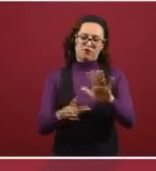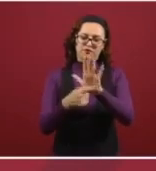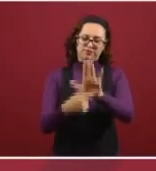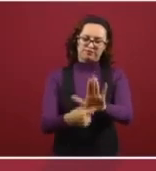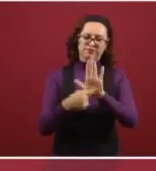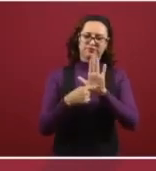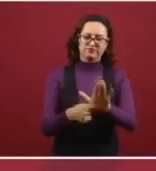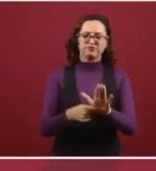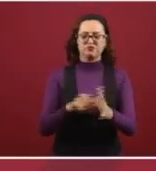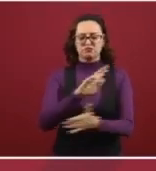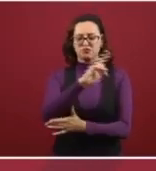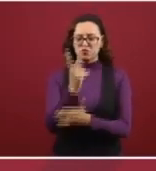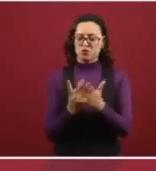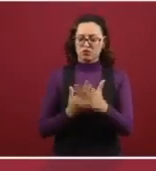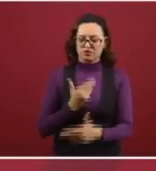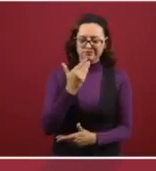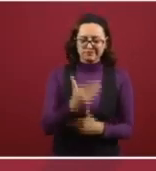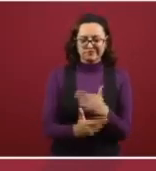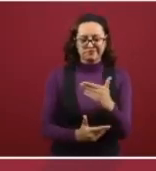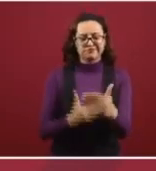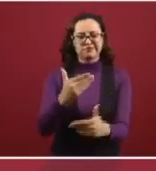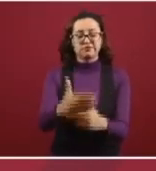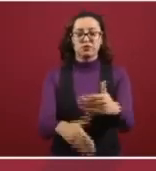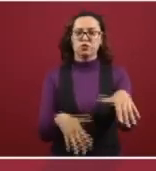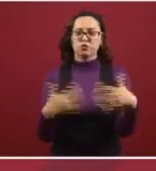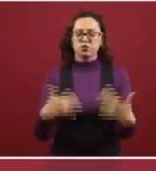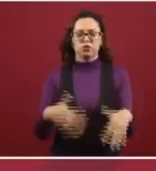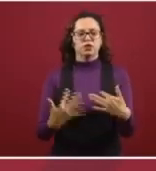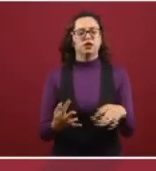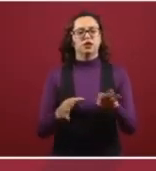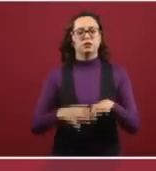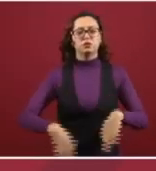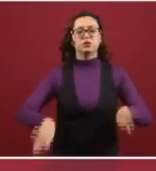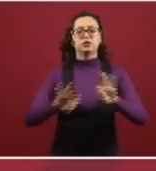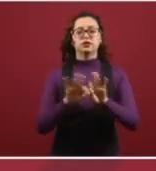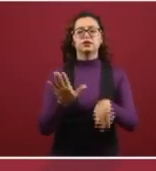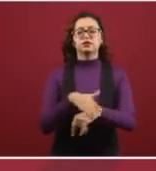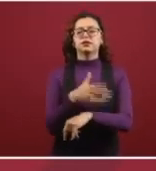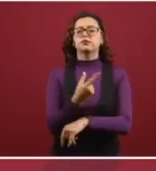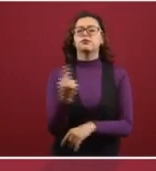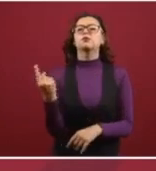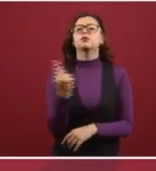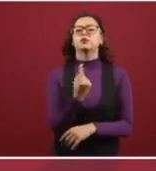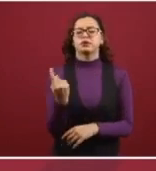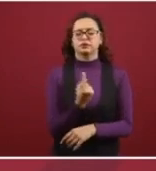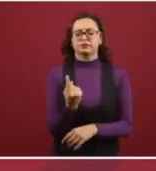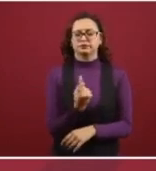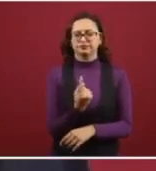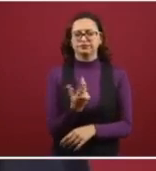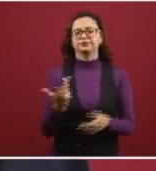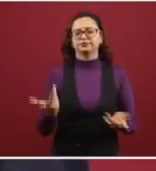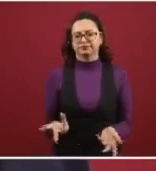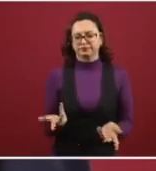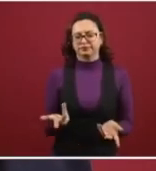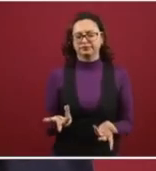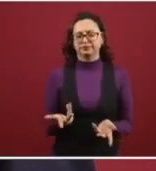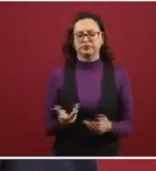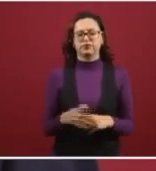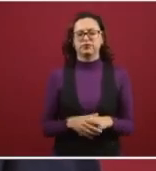pequeños productores y tiene un costo de 1.500 millones de pesos. Significa entregar de